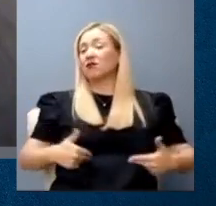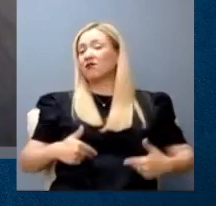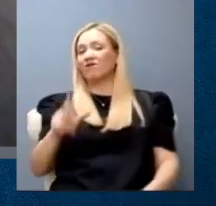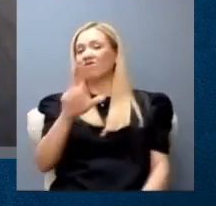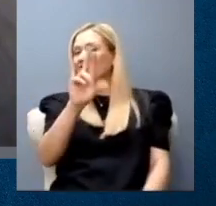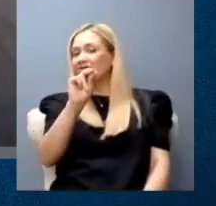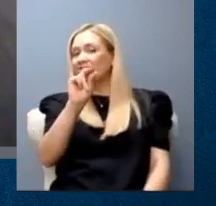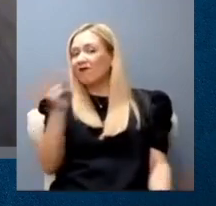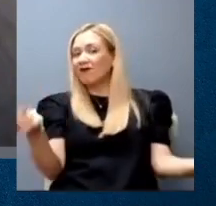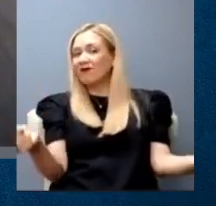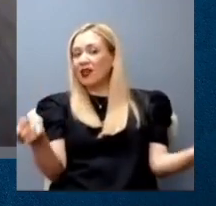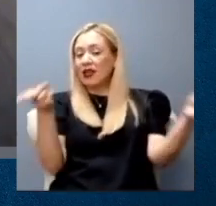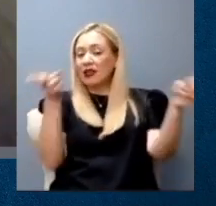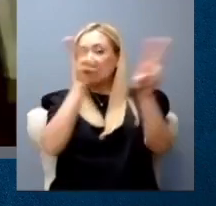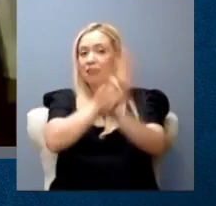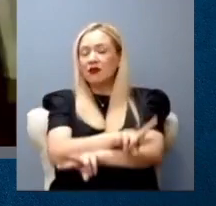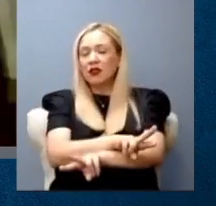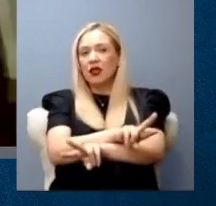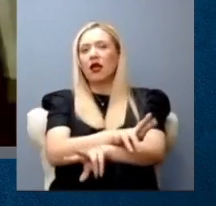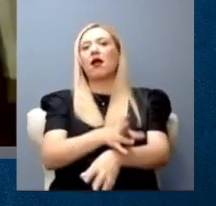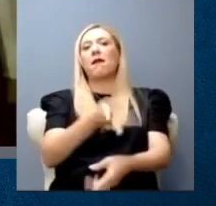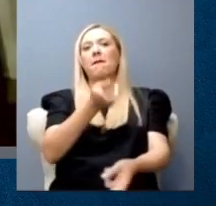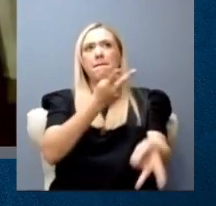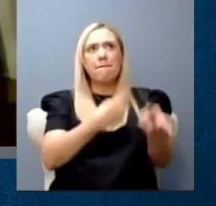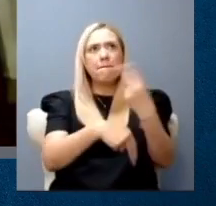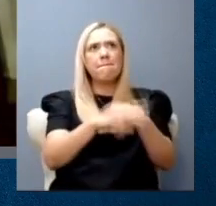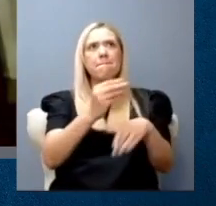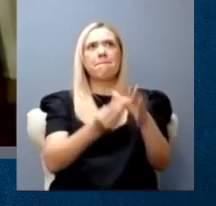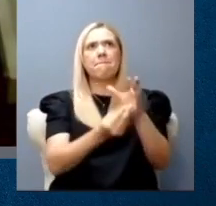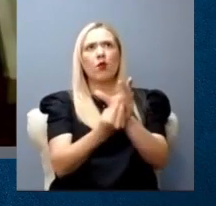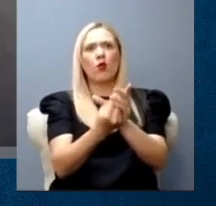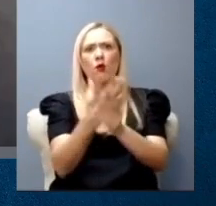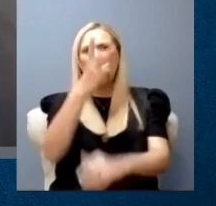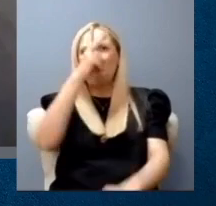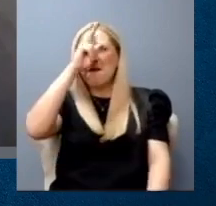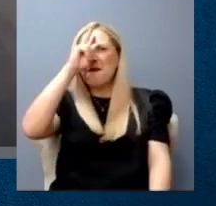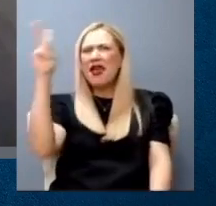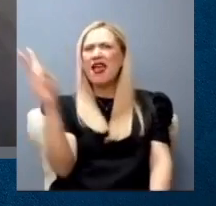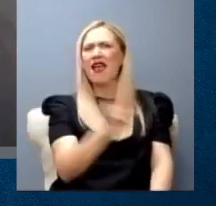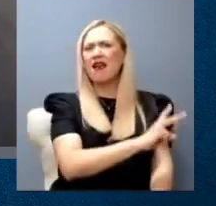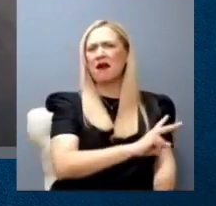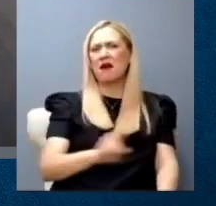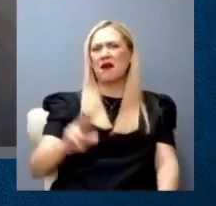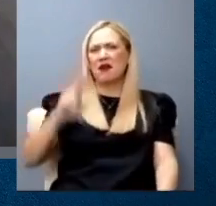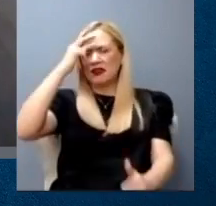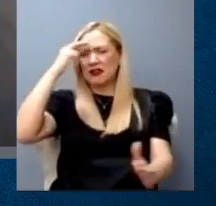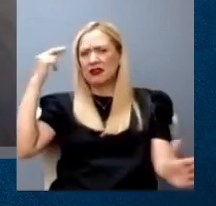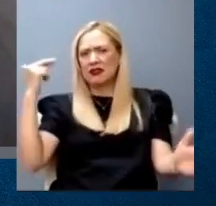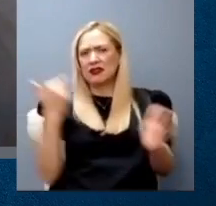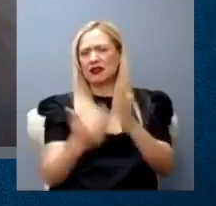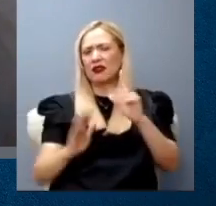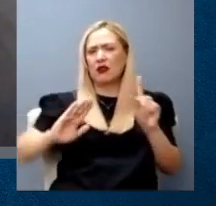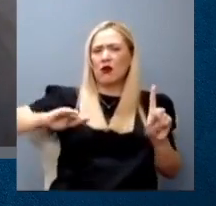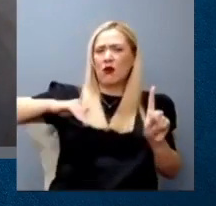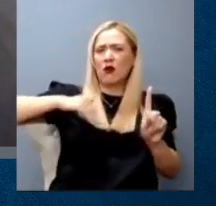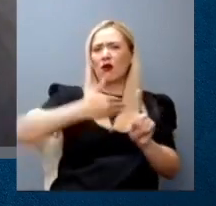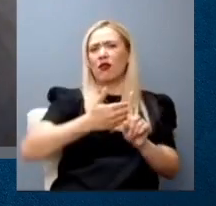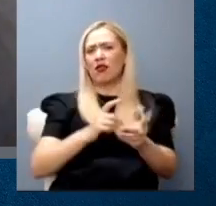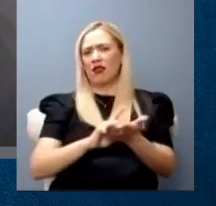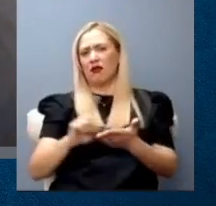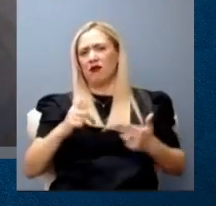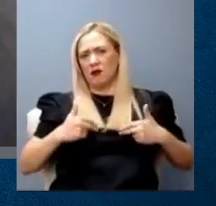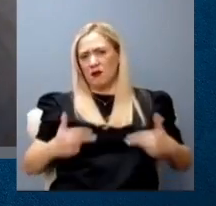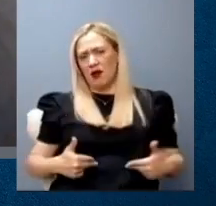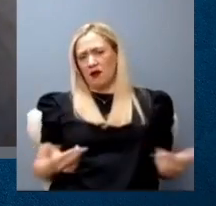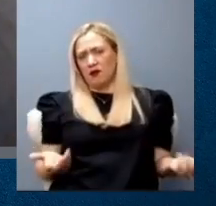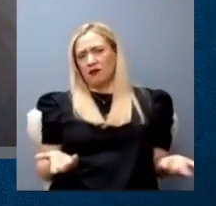propiciando nuevas y quizá peores violaciones a derechos humanos. Igualmente, por lo que